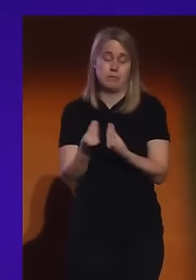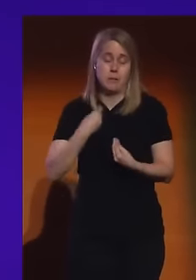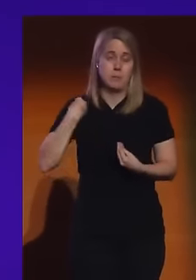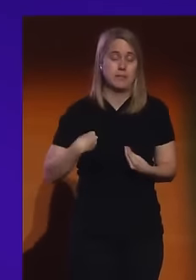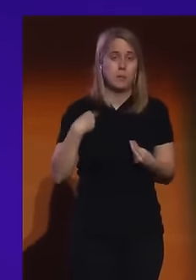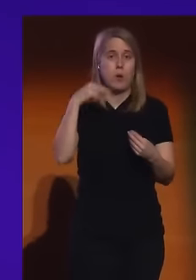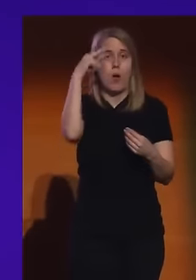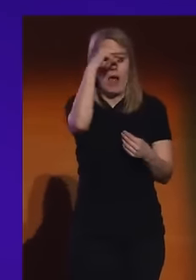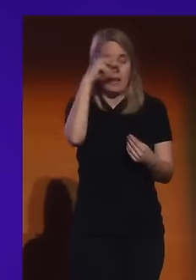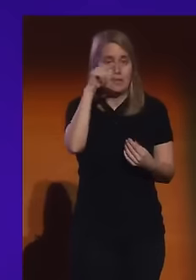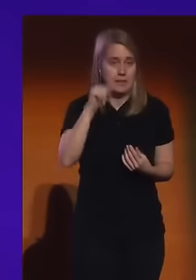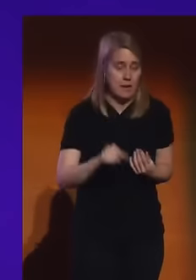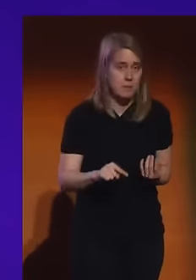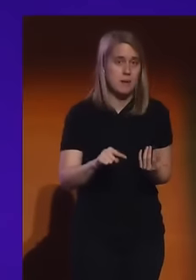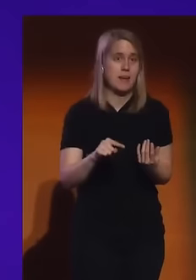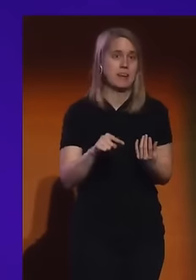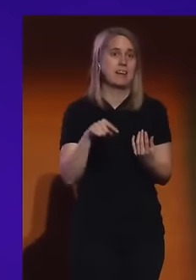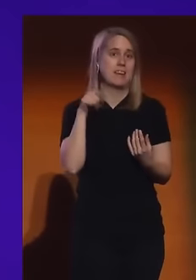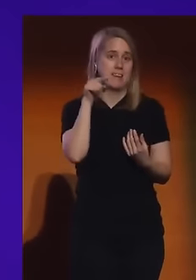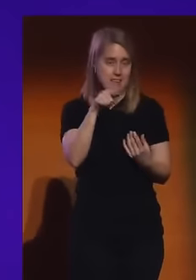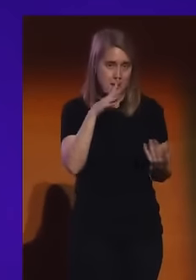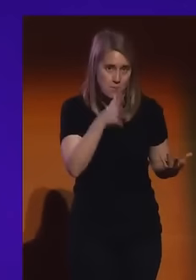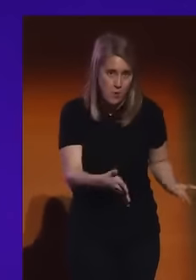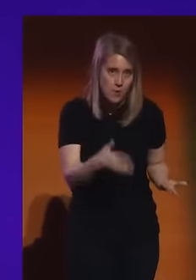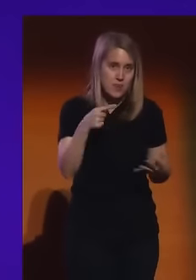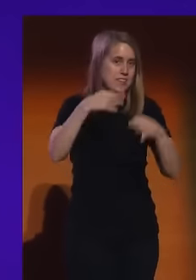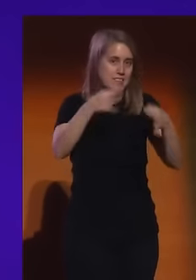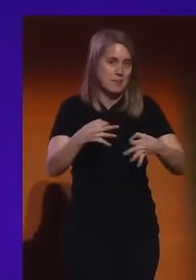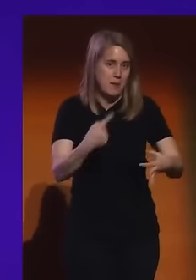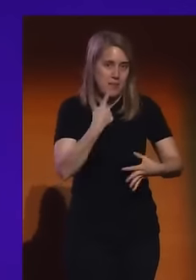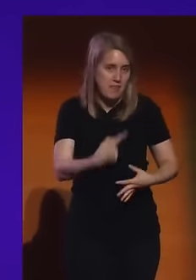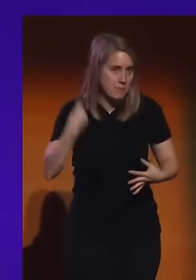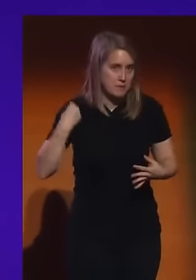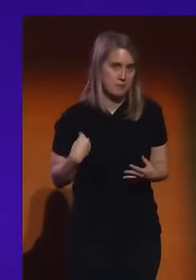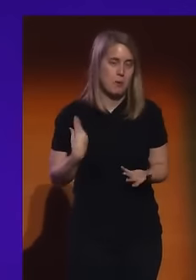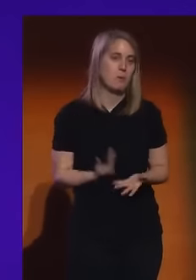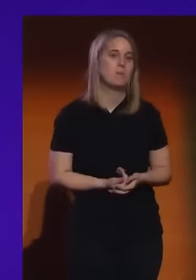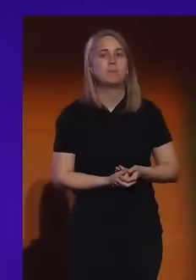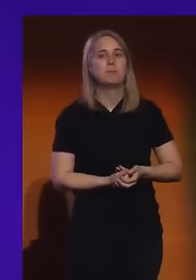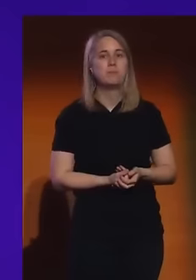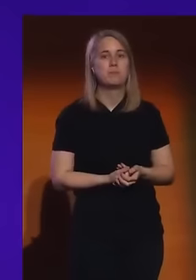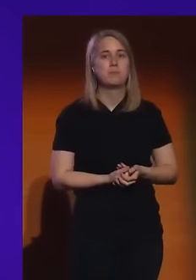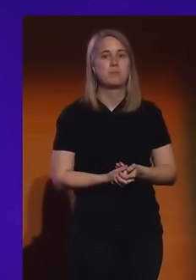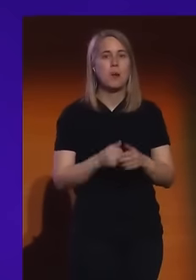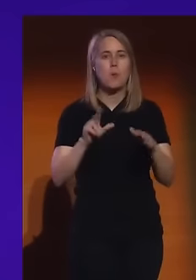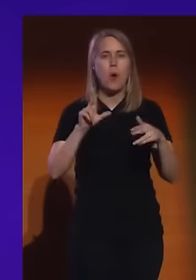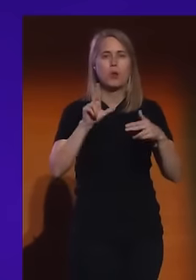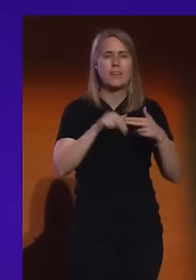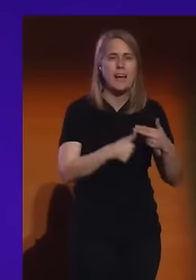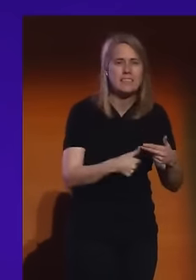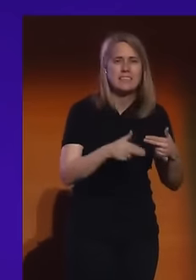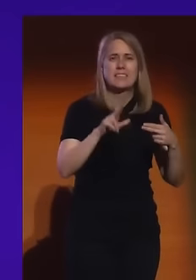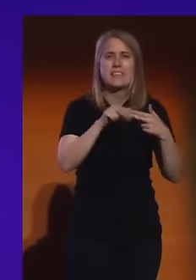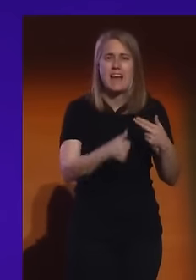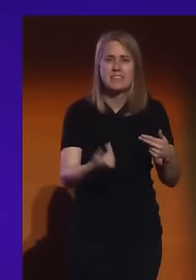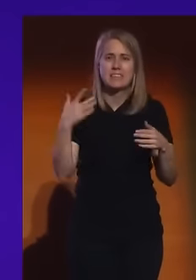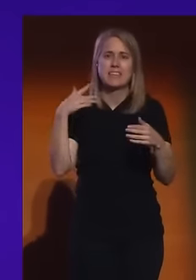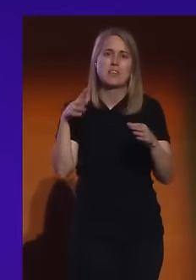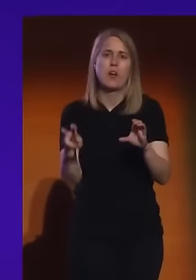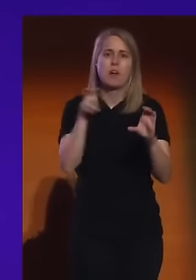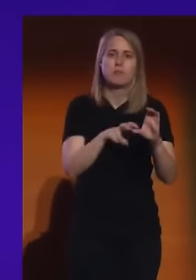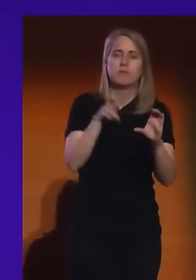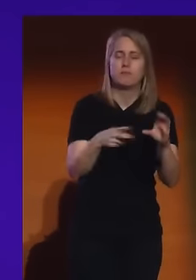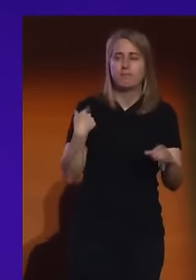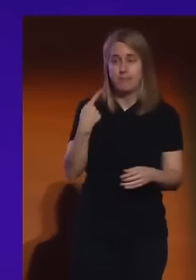atleti ere hor dako beti esaten dit taxista bat eta taxi batean hartzen